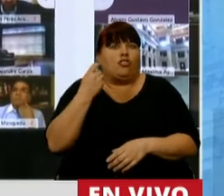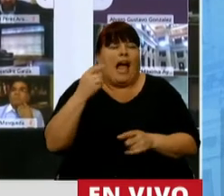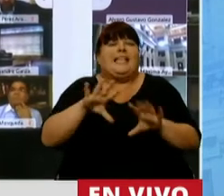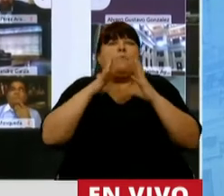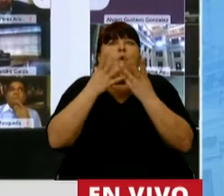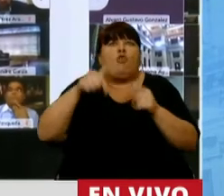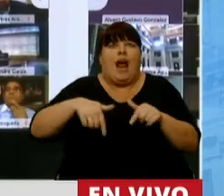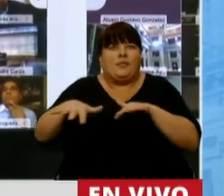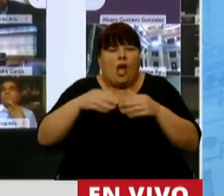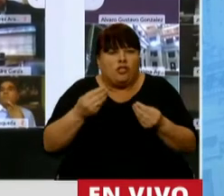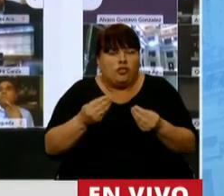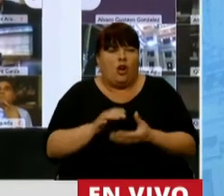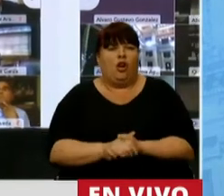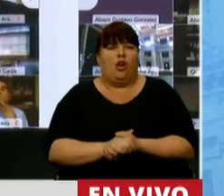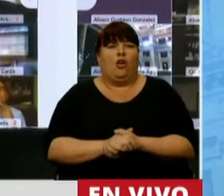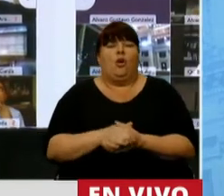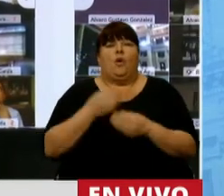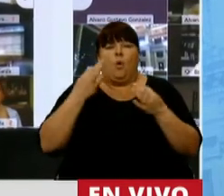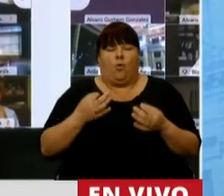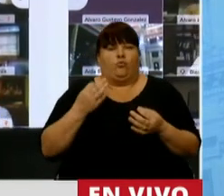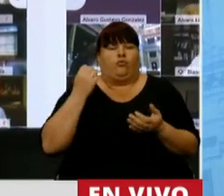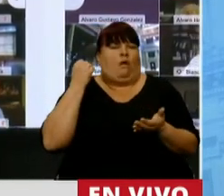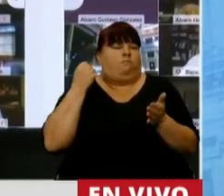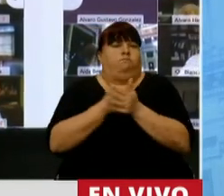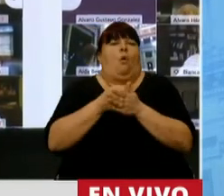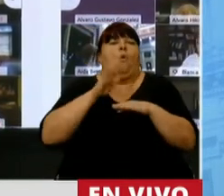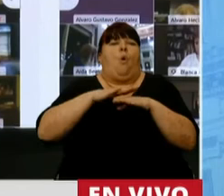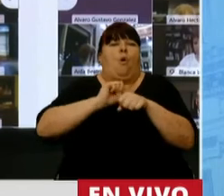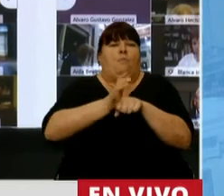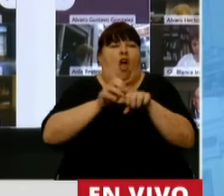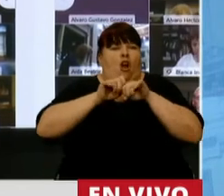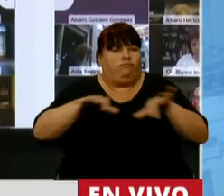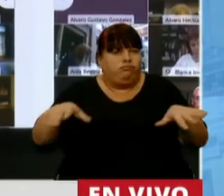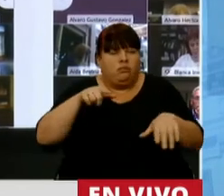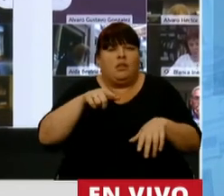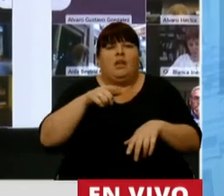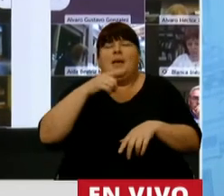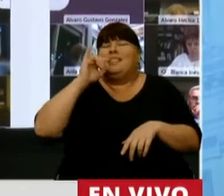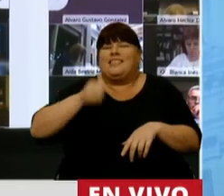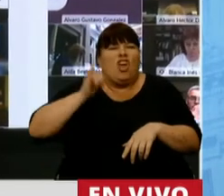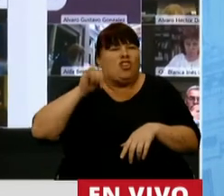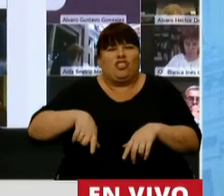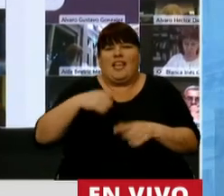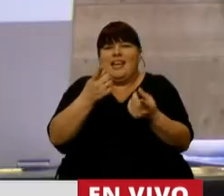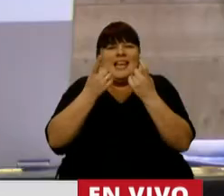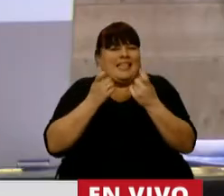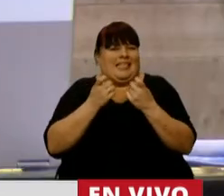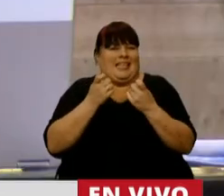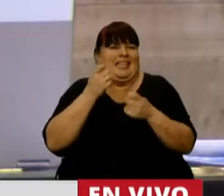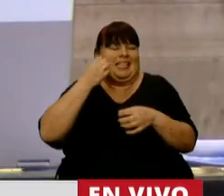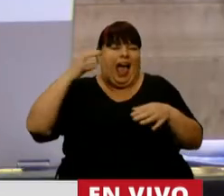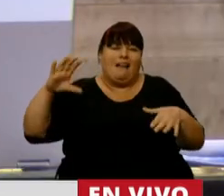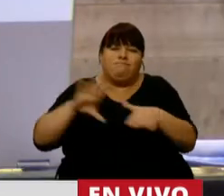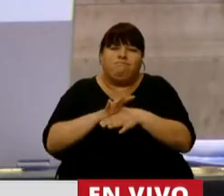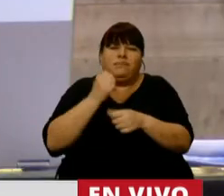como el actual, donde tras el gran impacto generado por el COVID-19, más que nunca necesitará del rol